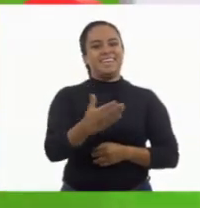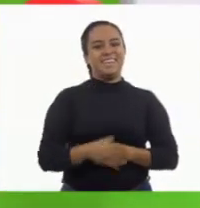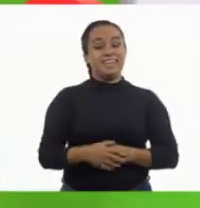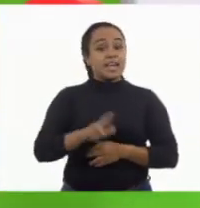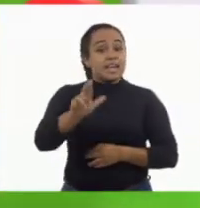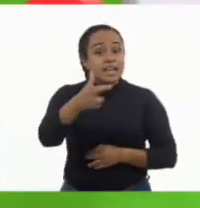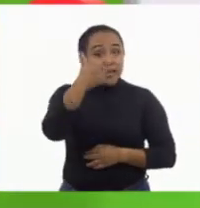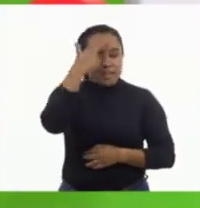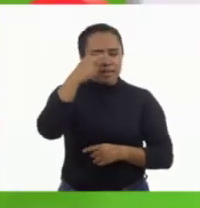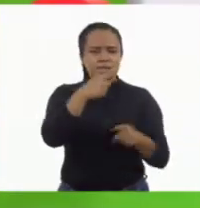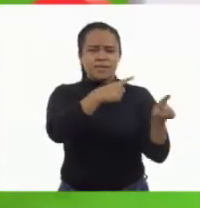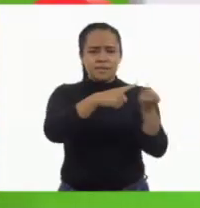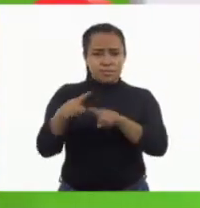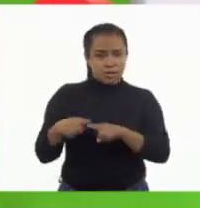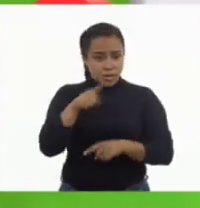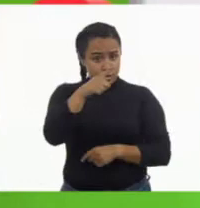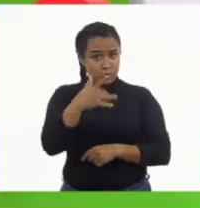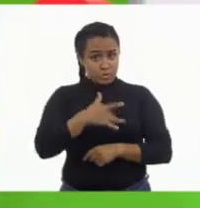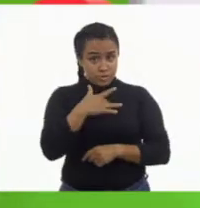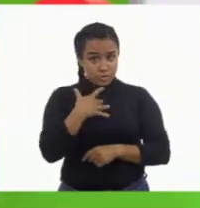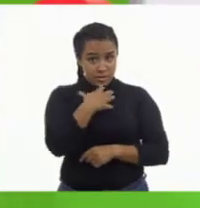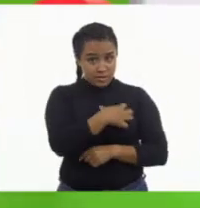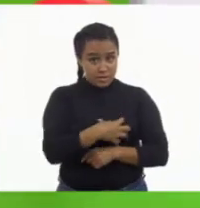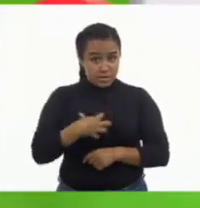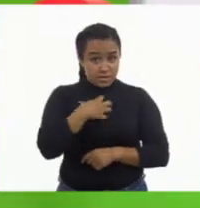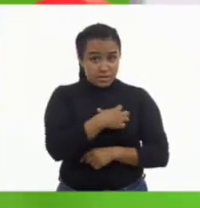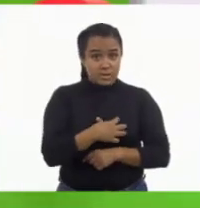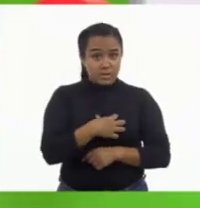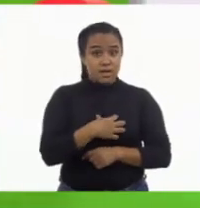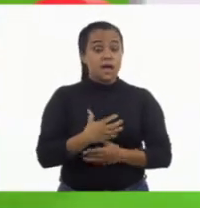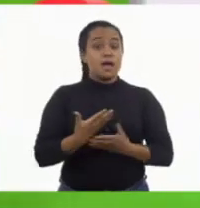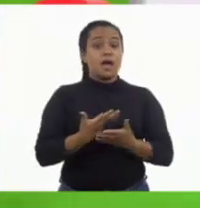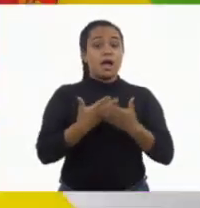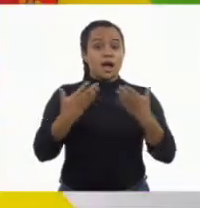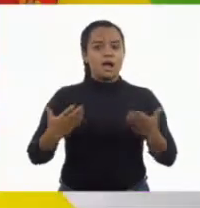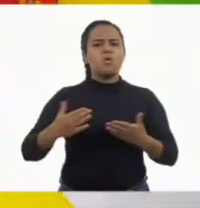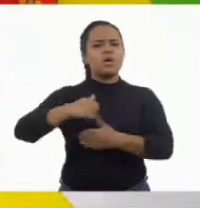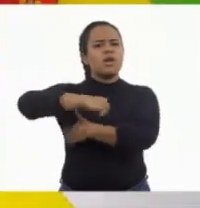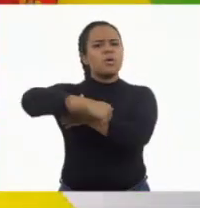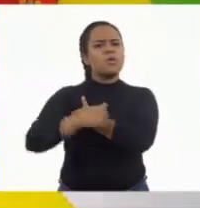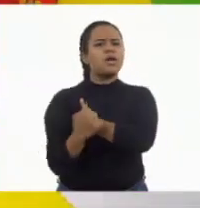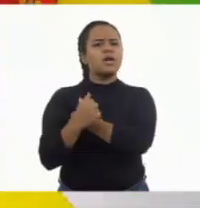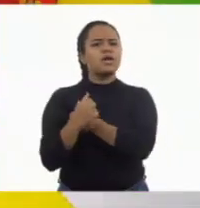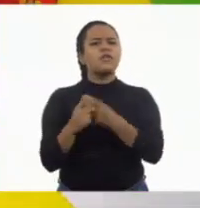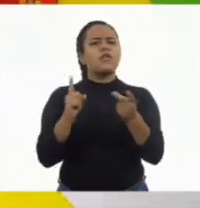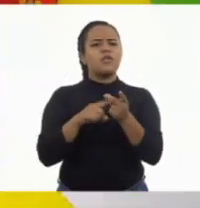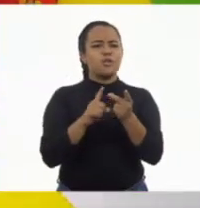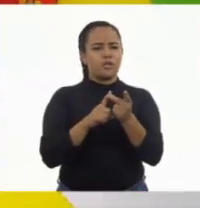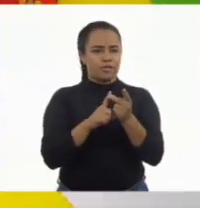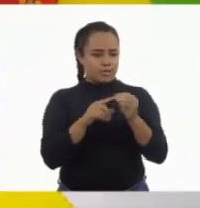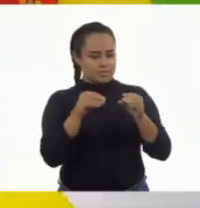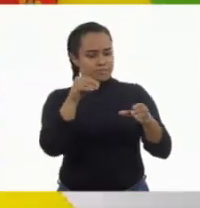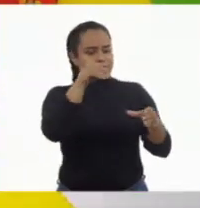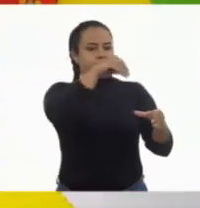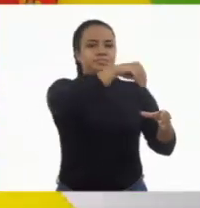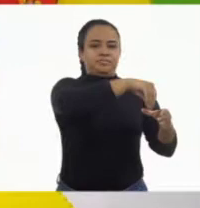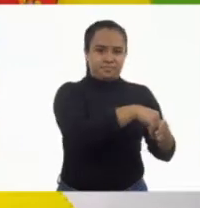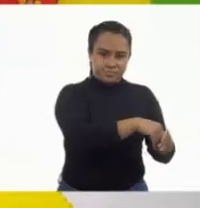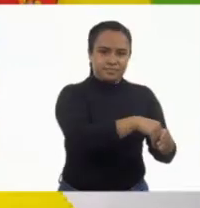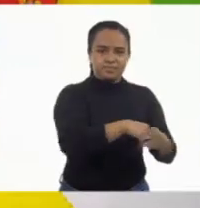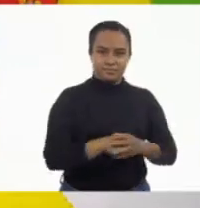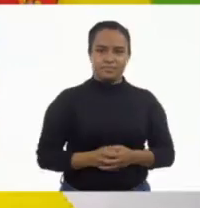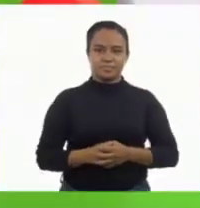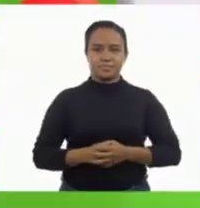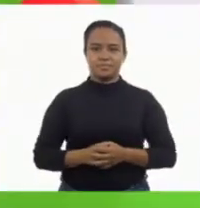Recordemos todas las situaciones que nos provocan alegría y vamos a guardarlas ahí. ¡Tan, tan,